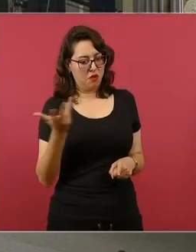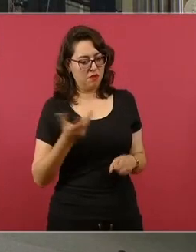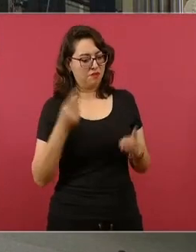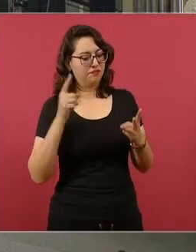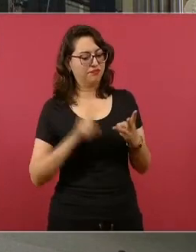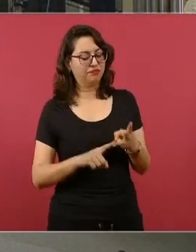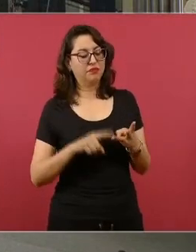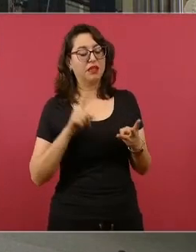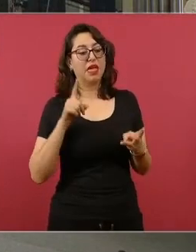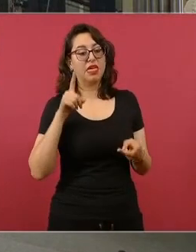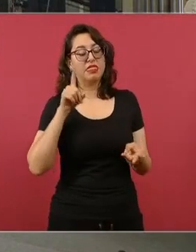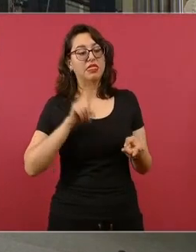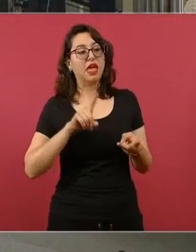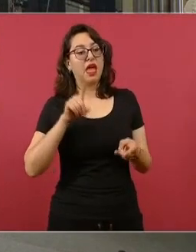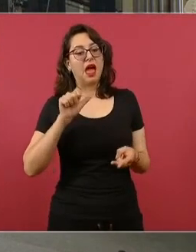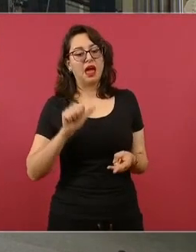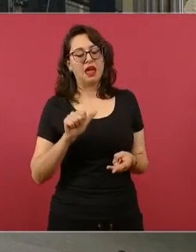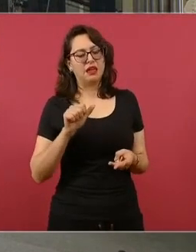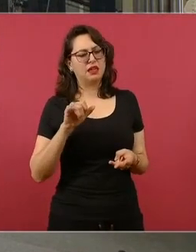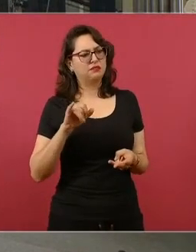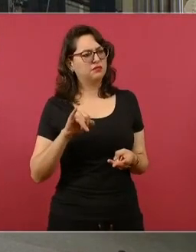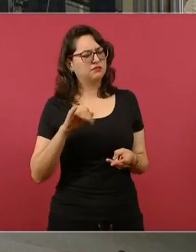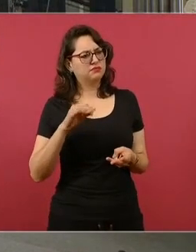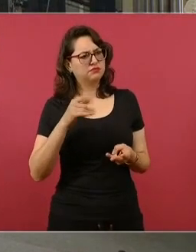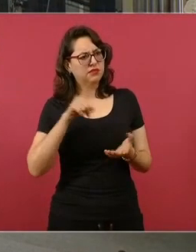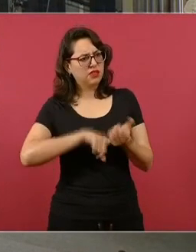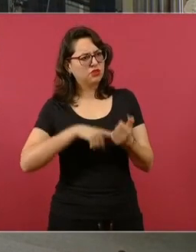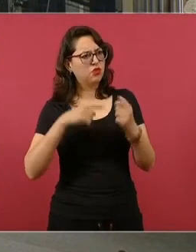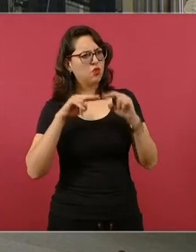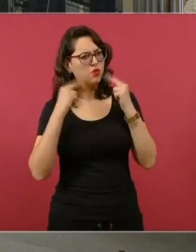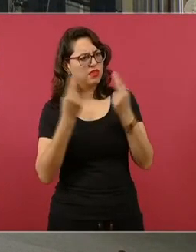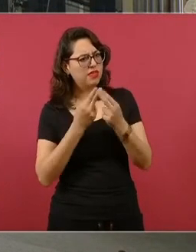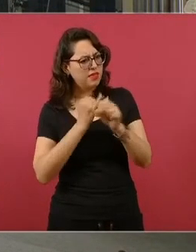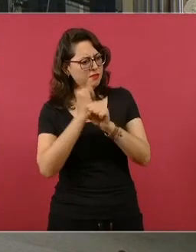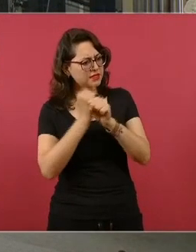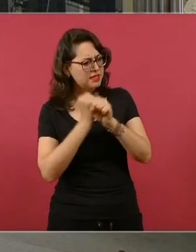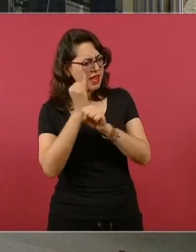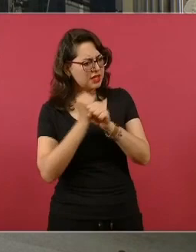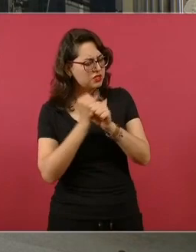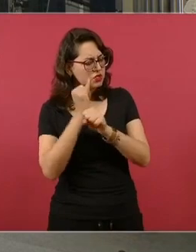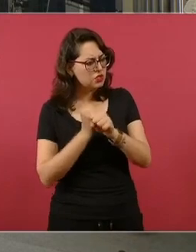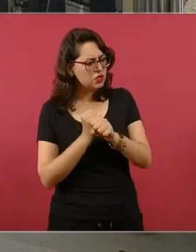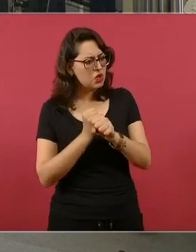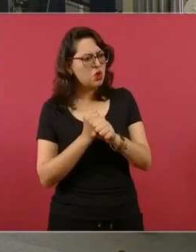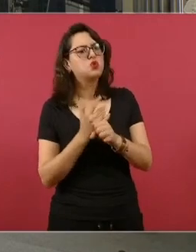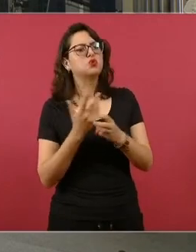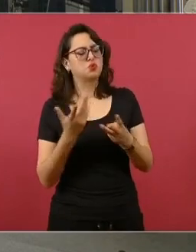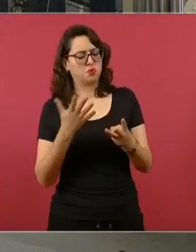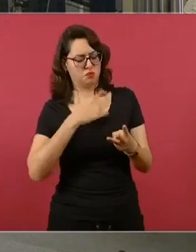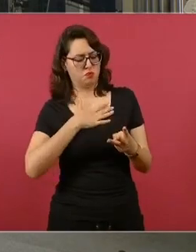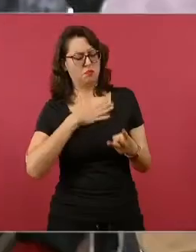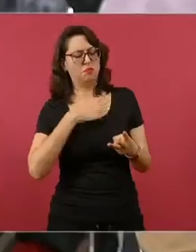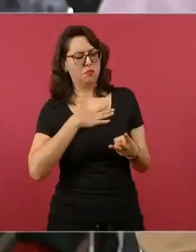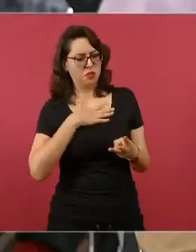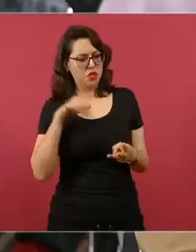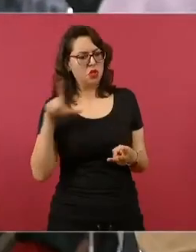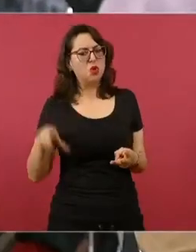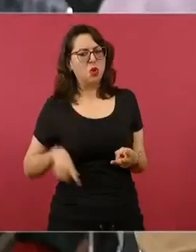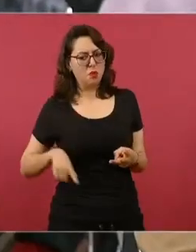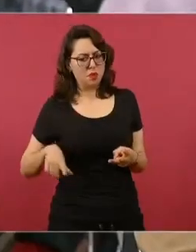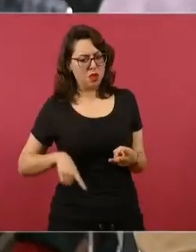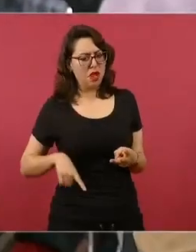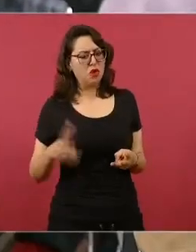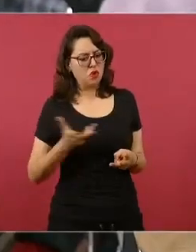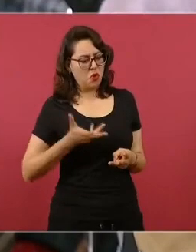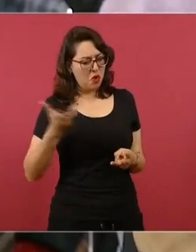sepan toda la corrupción de sus cercanos, lo quiere desaparecer. Y te recuerdo que sí fue un periodo en que vivimos